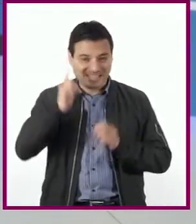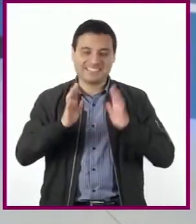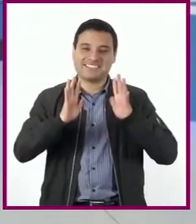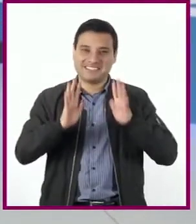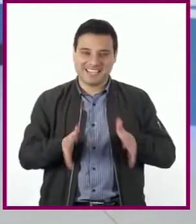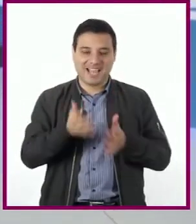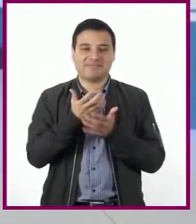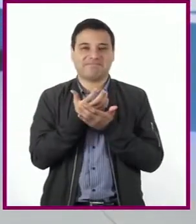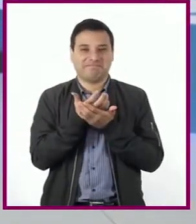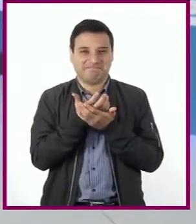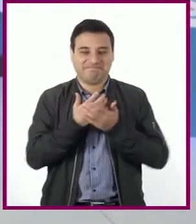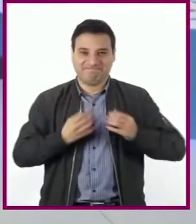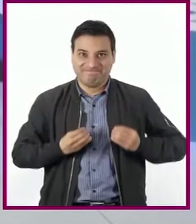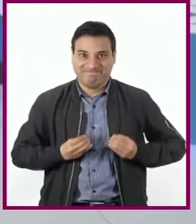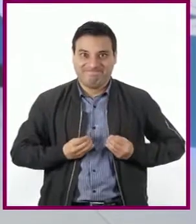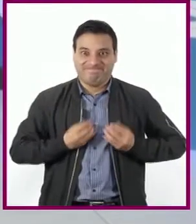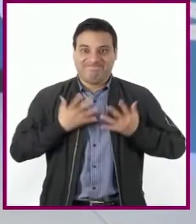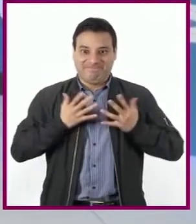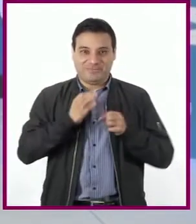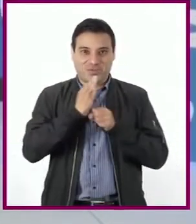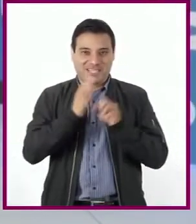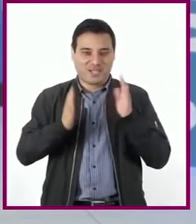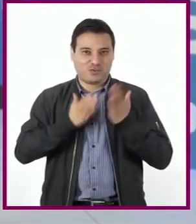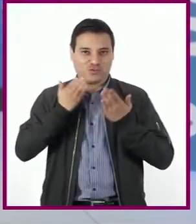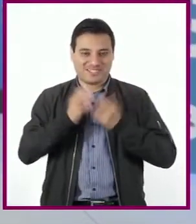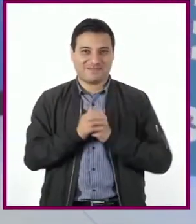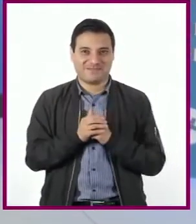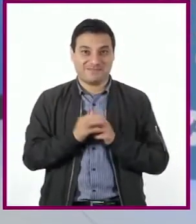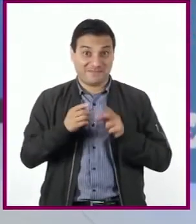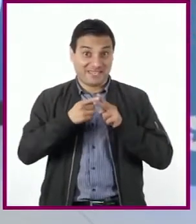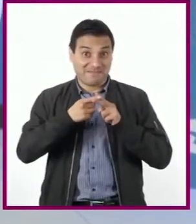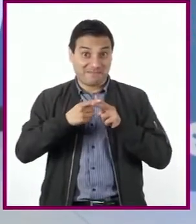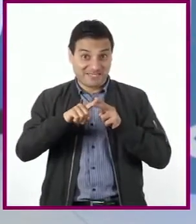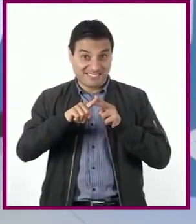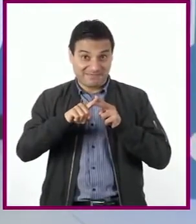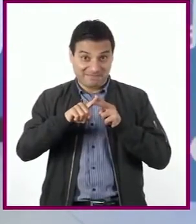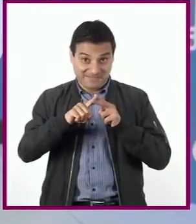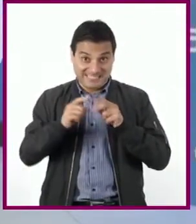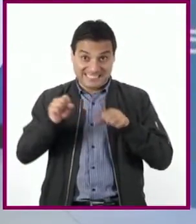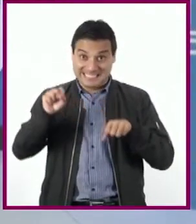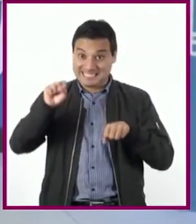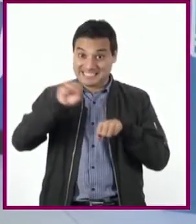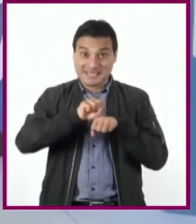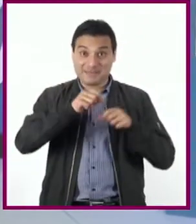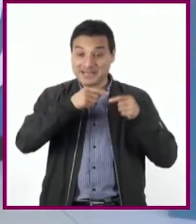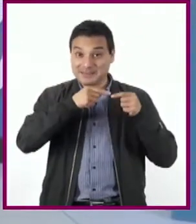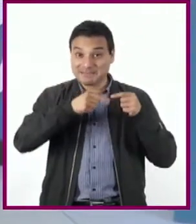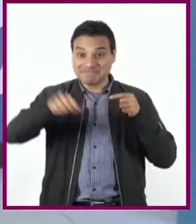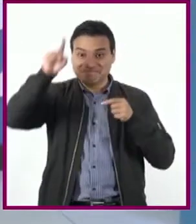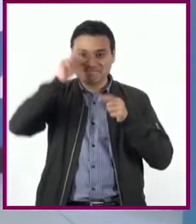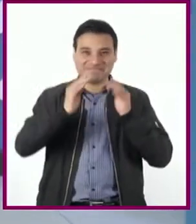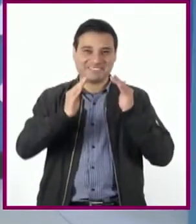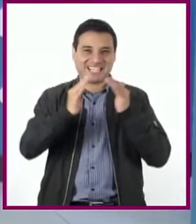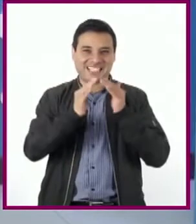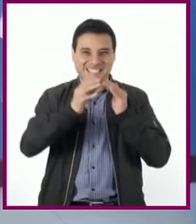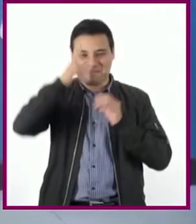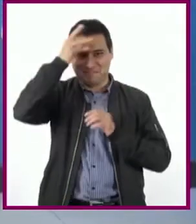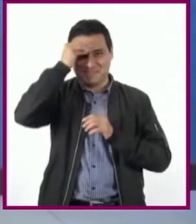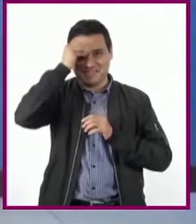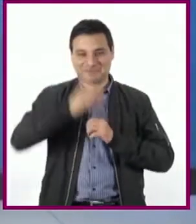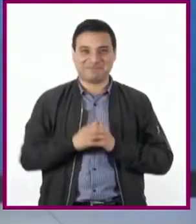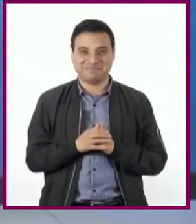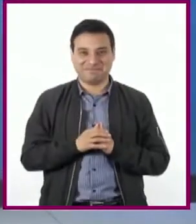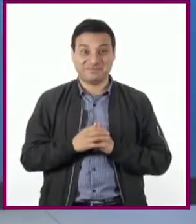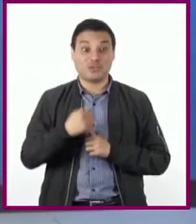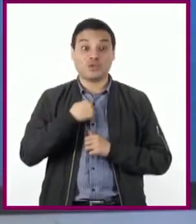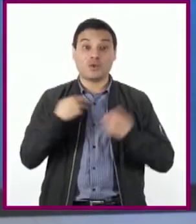tengan su energía al máximo. Y así empezar con esta nueva semana de Aprende en Casa 2. Yo soy